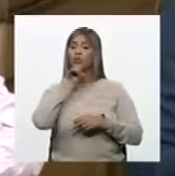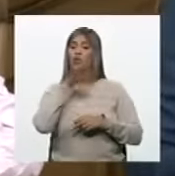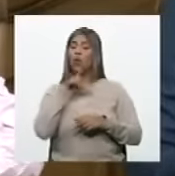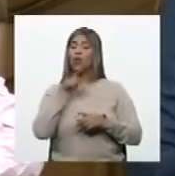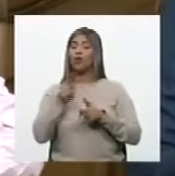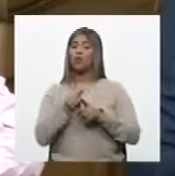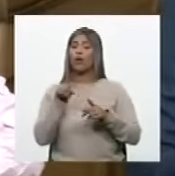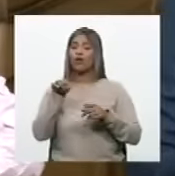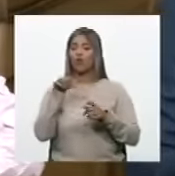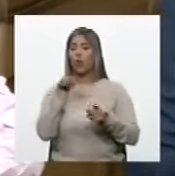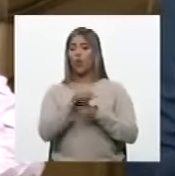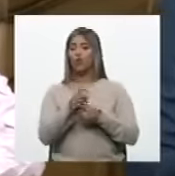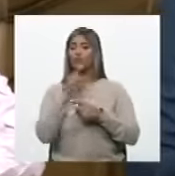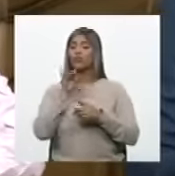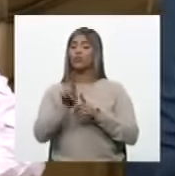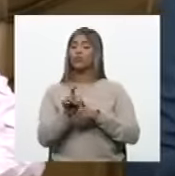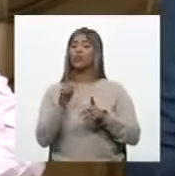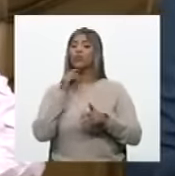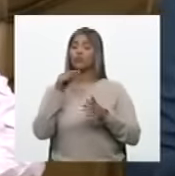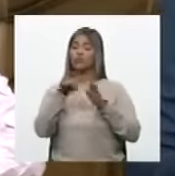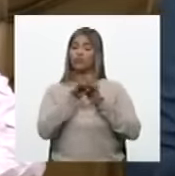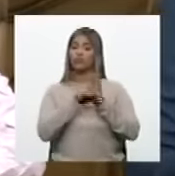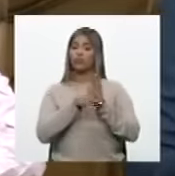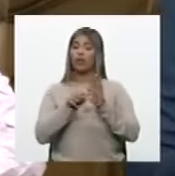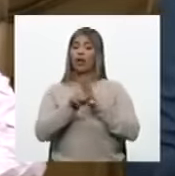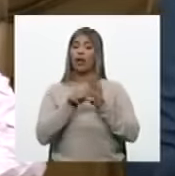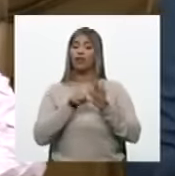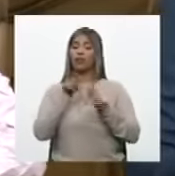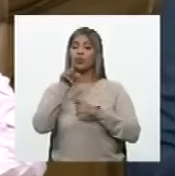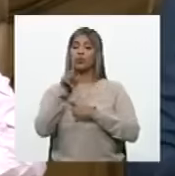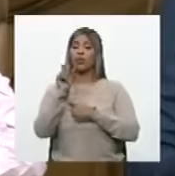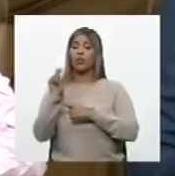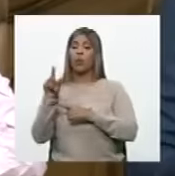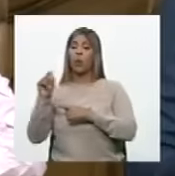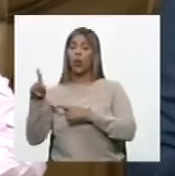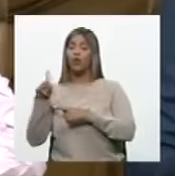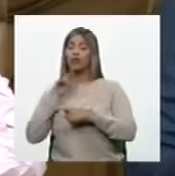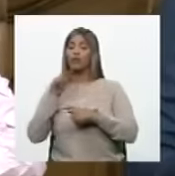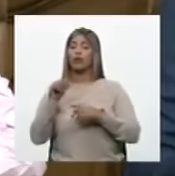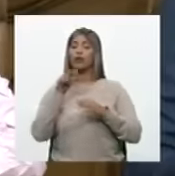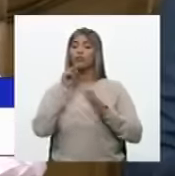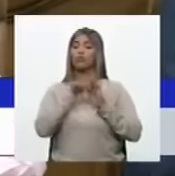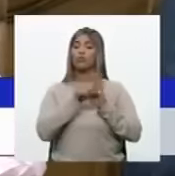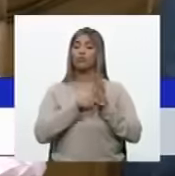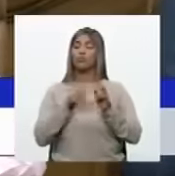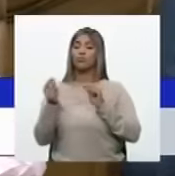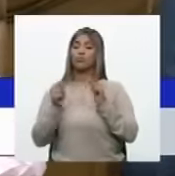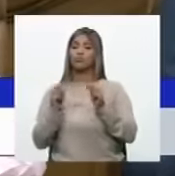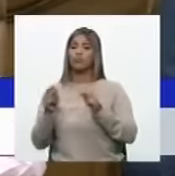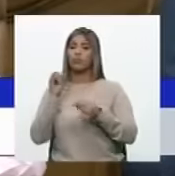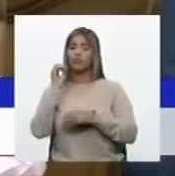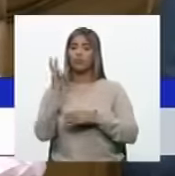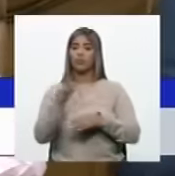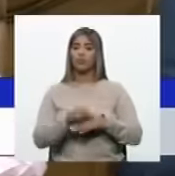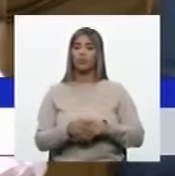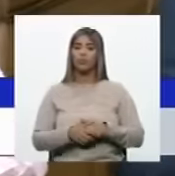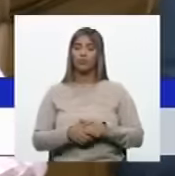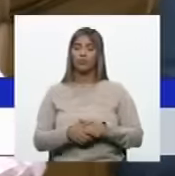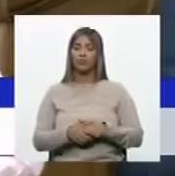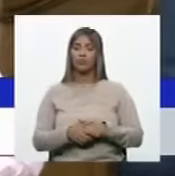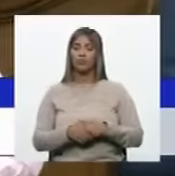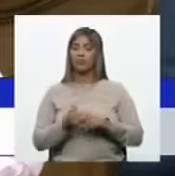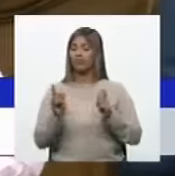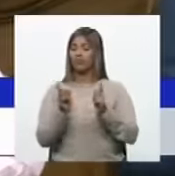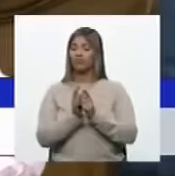golpe de timón. De conformidad con lo previsto en el artículo 111 del Reglamento Interior y debate de la Asamblea Nacional.